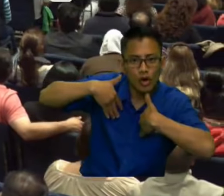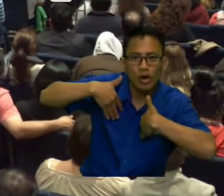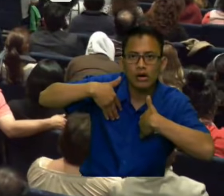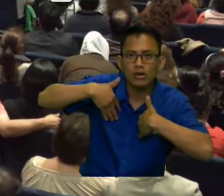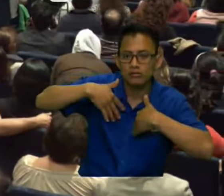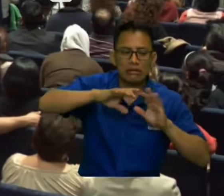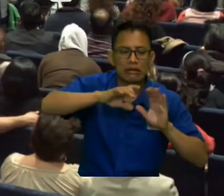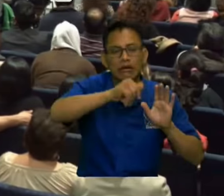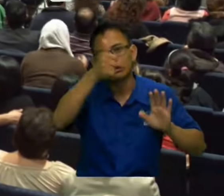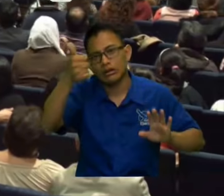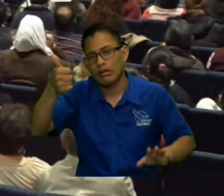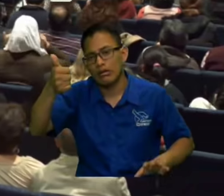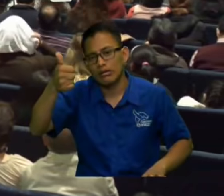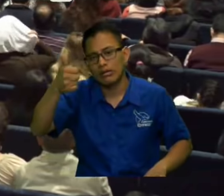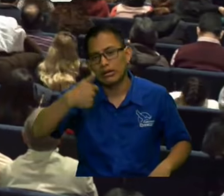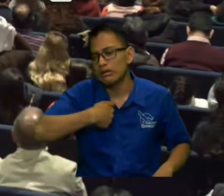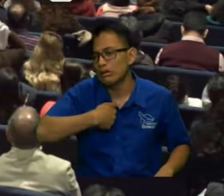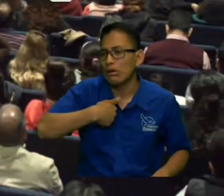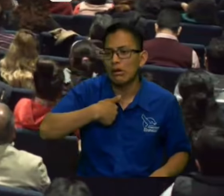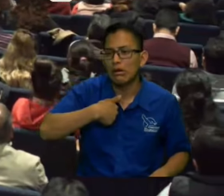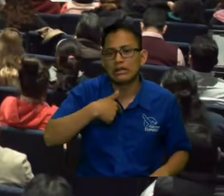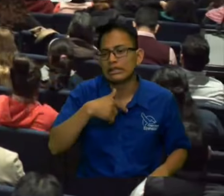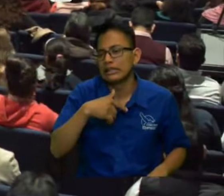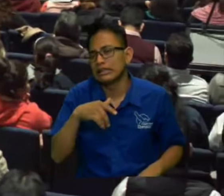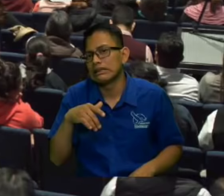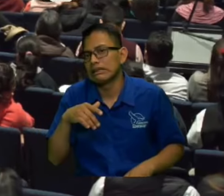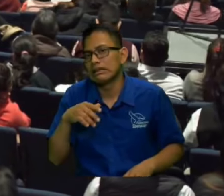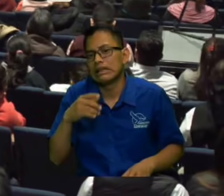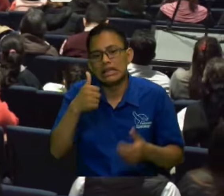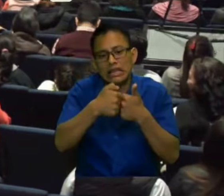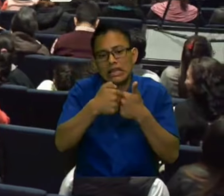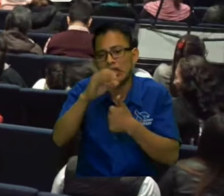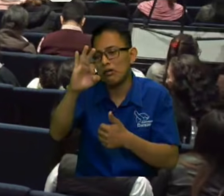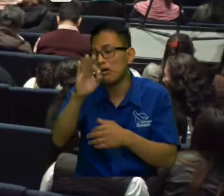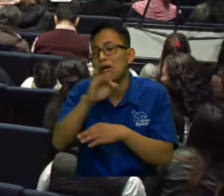Yo no tenía novio, va a decir alguien más.